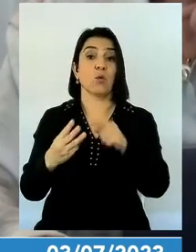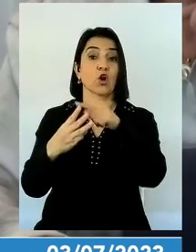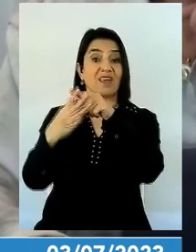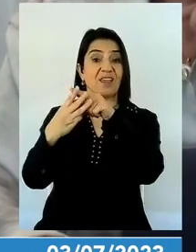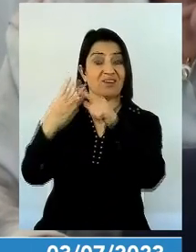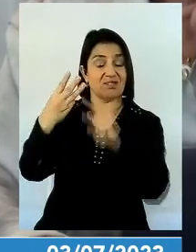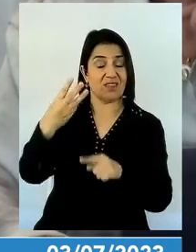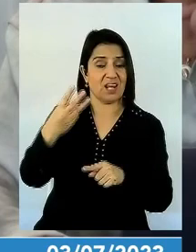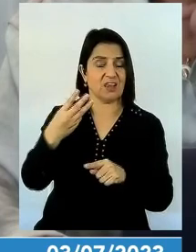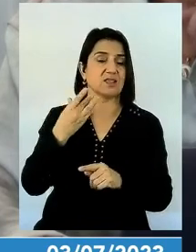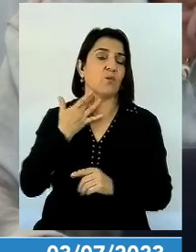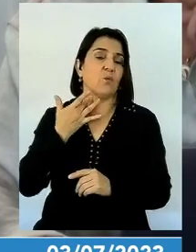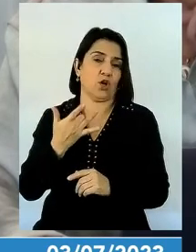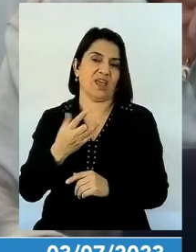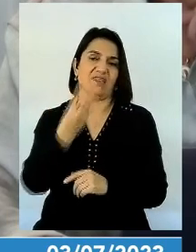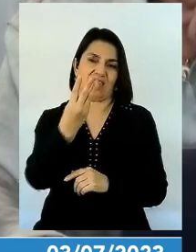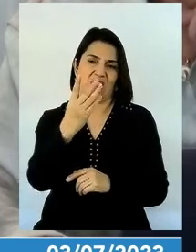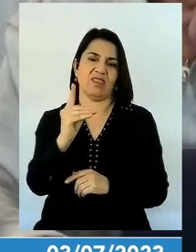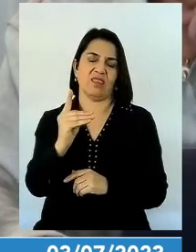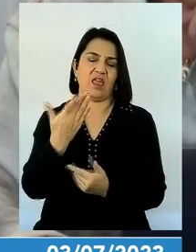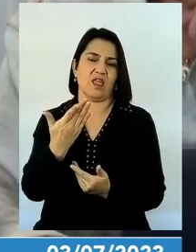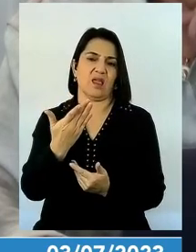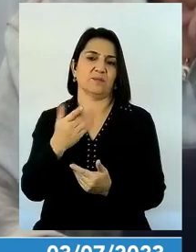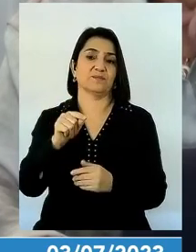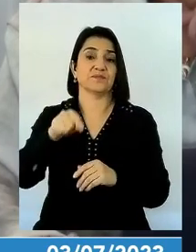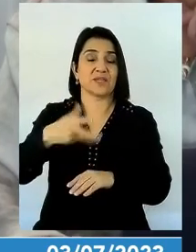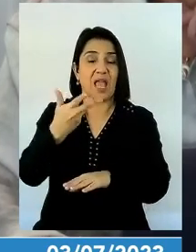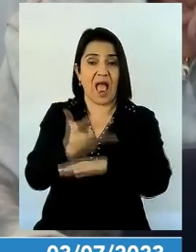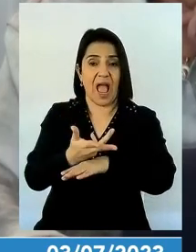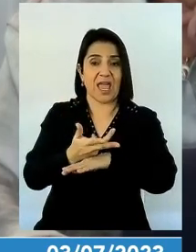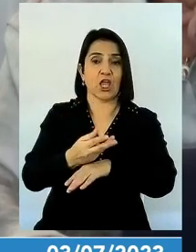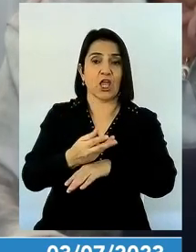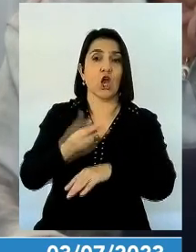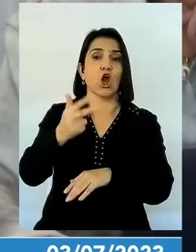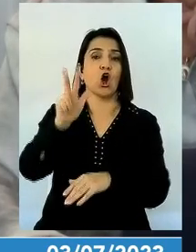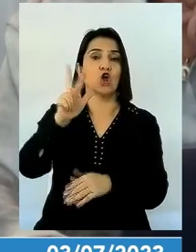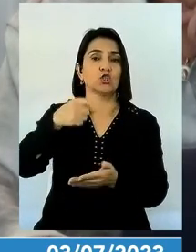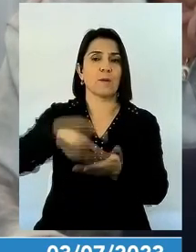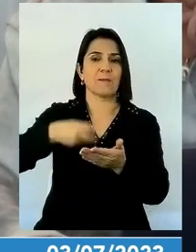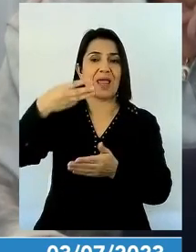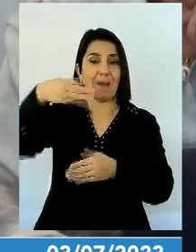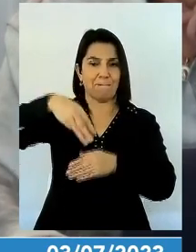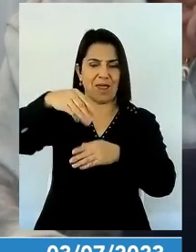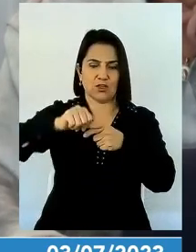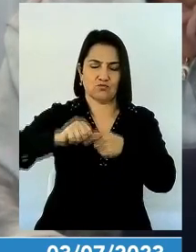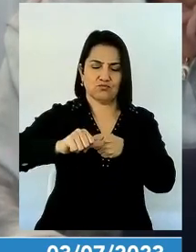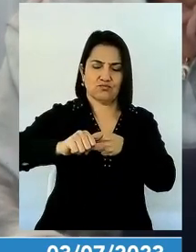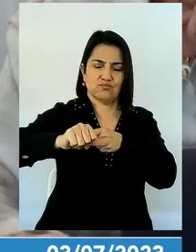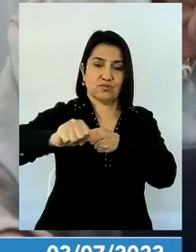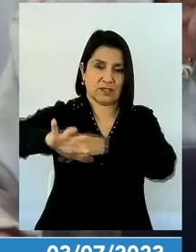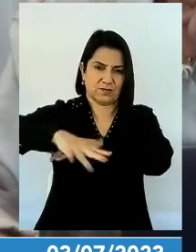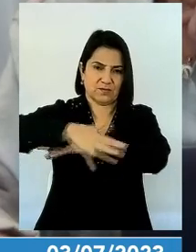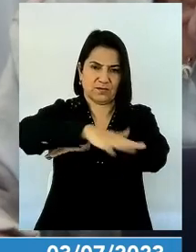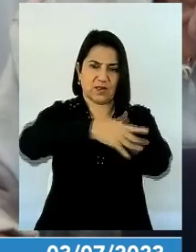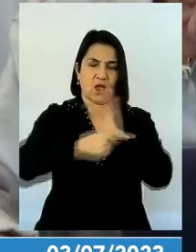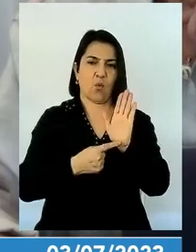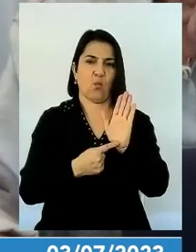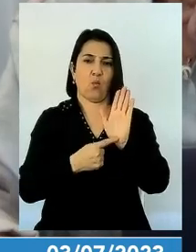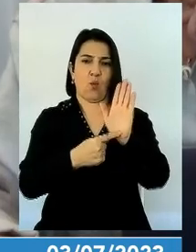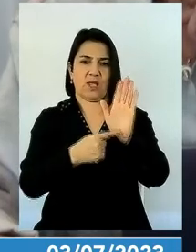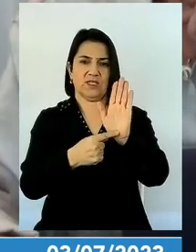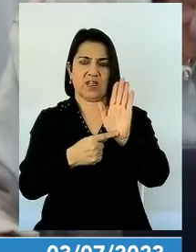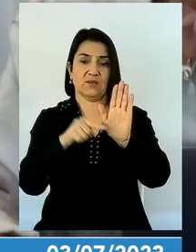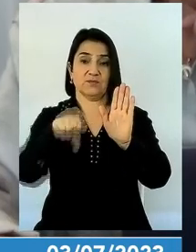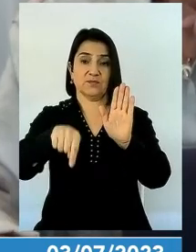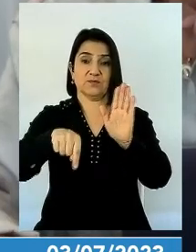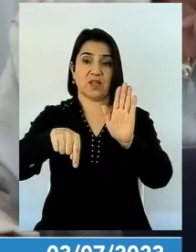una importancia a las zonas abisales, hasta los 8.000 metros, como por ejemplo muestra esa imagen de las fosas de Atacama.